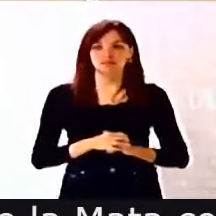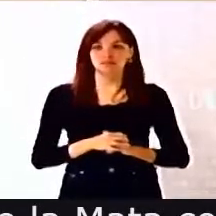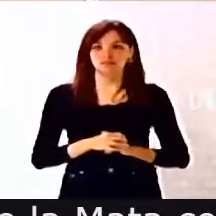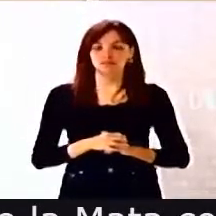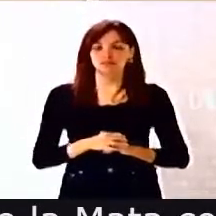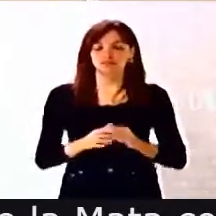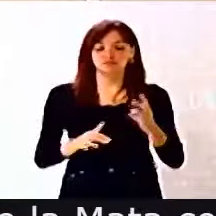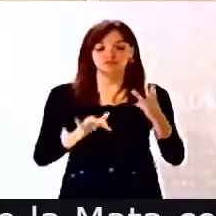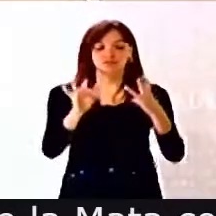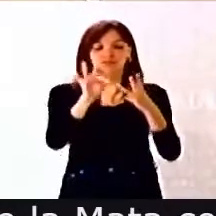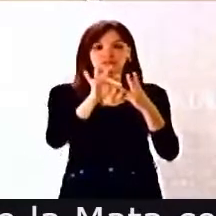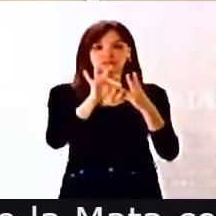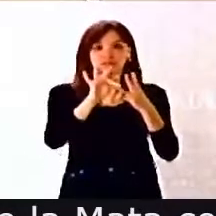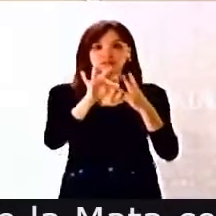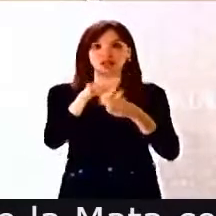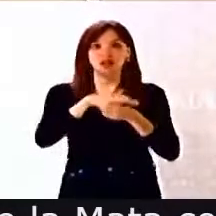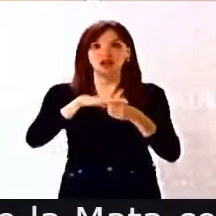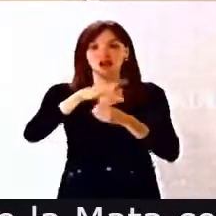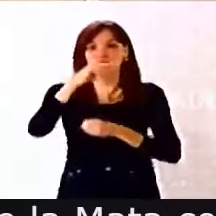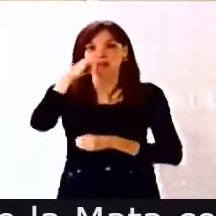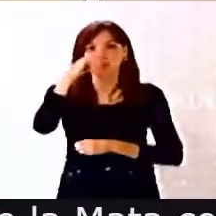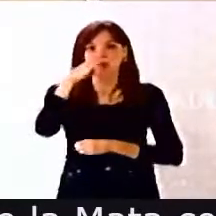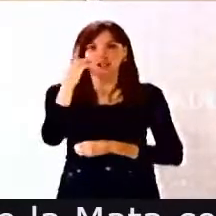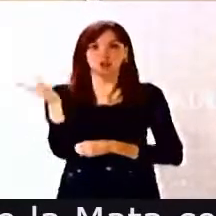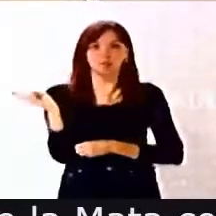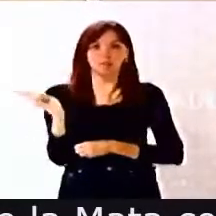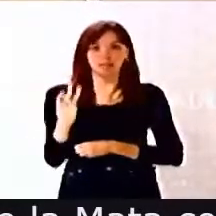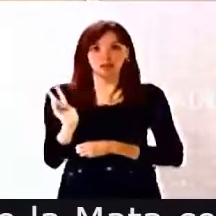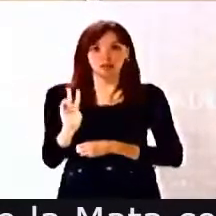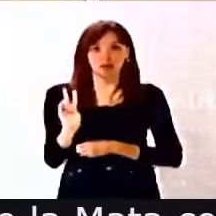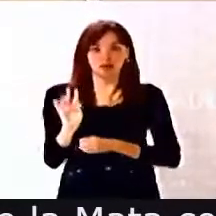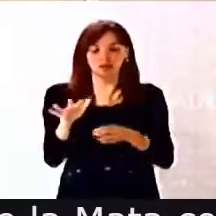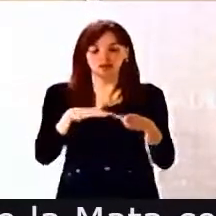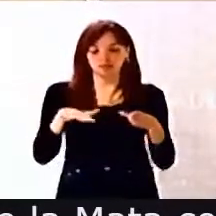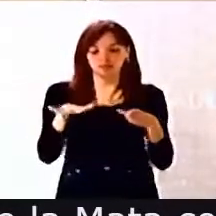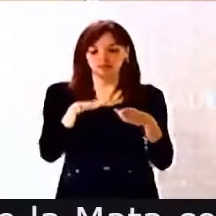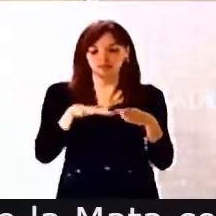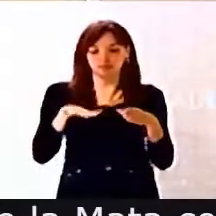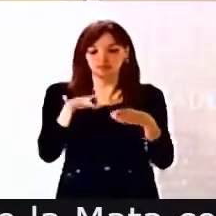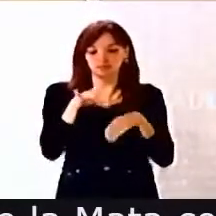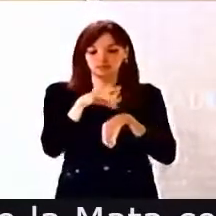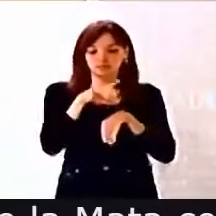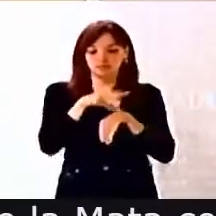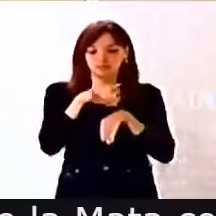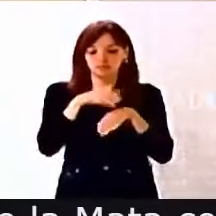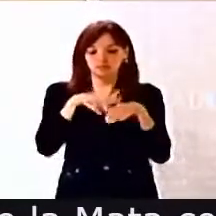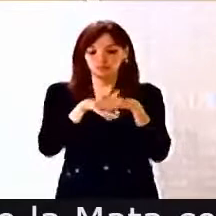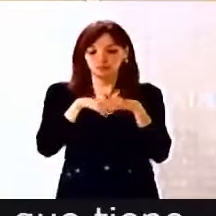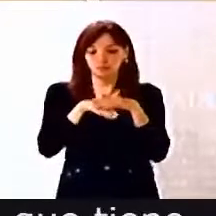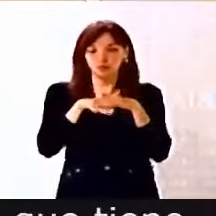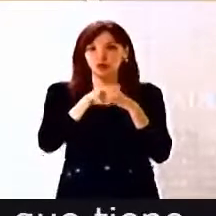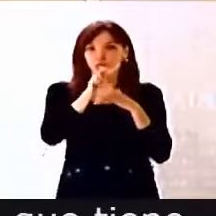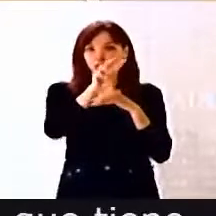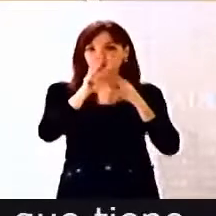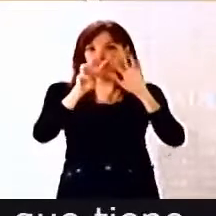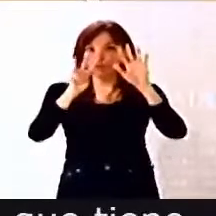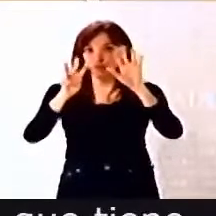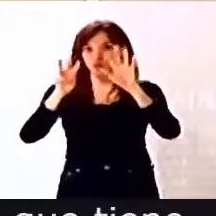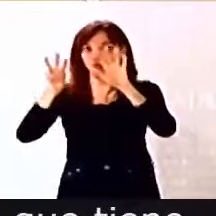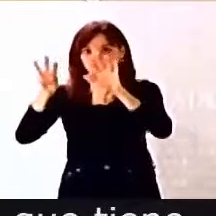A continuación, el área de salud de Don Benito Villanueva, que tiene una incidencia acumulada de 288